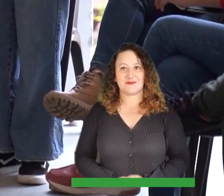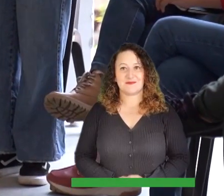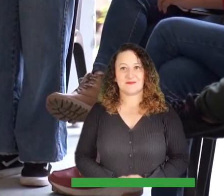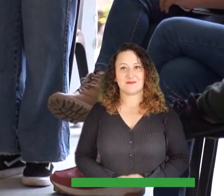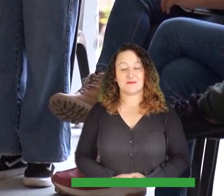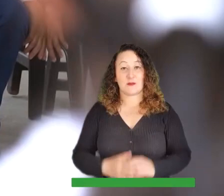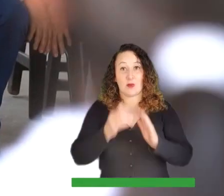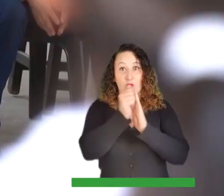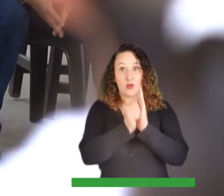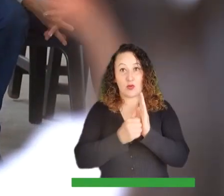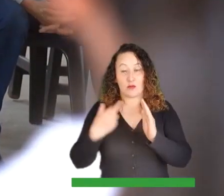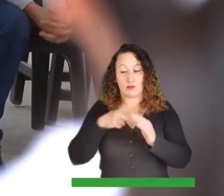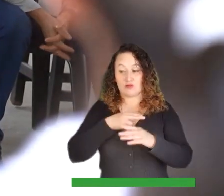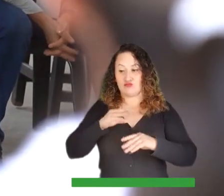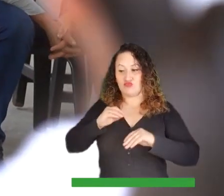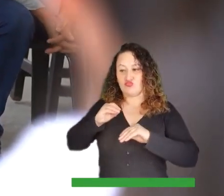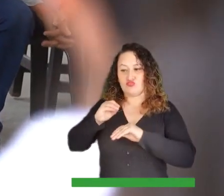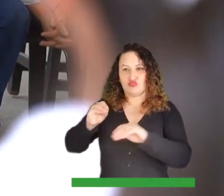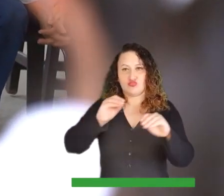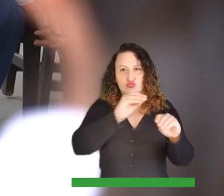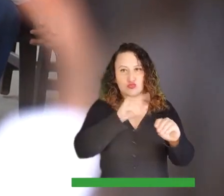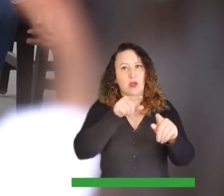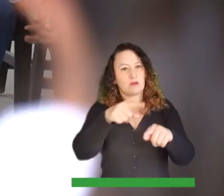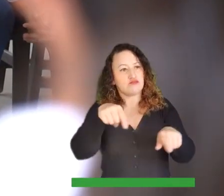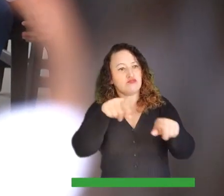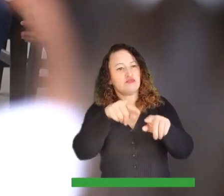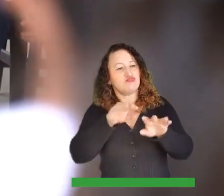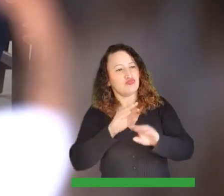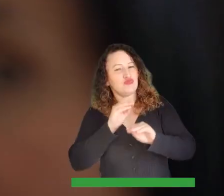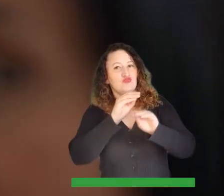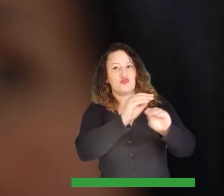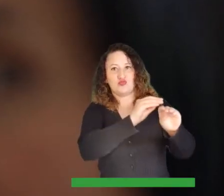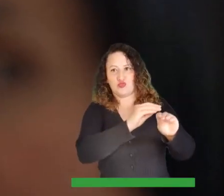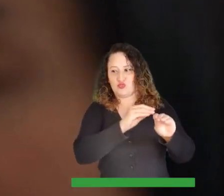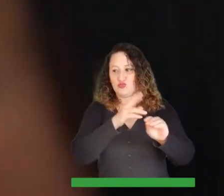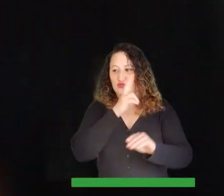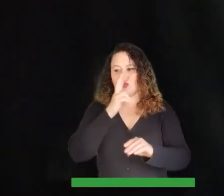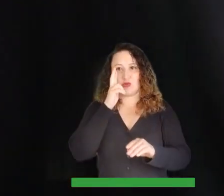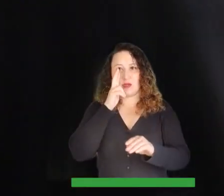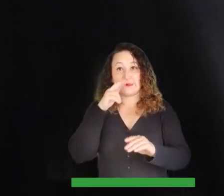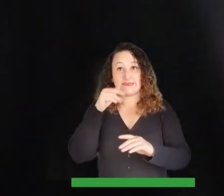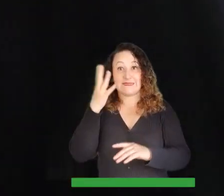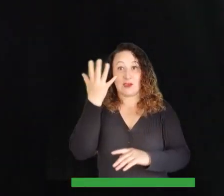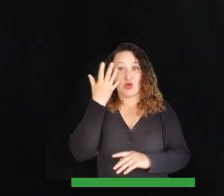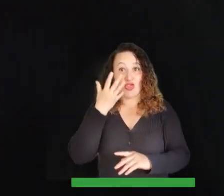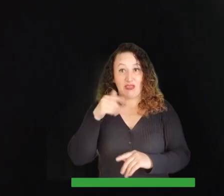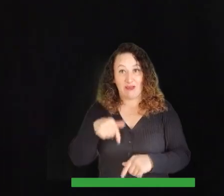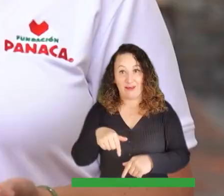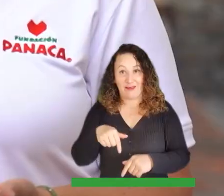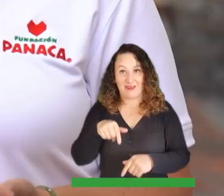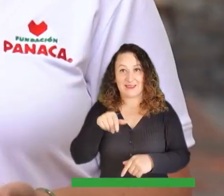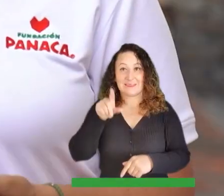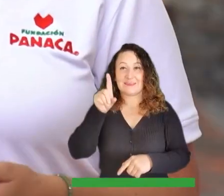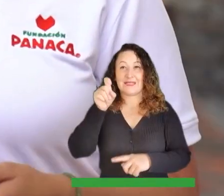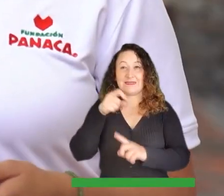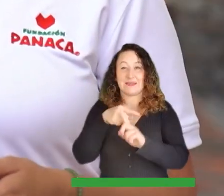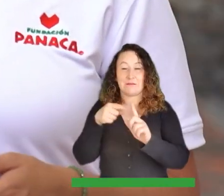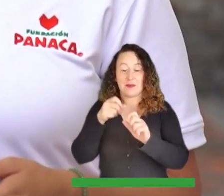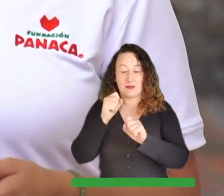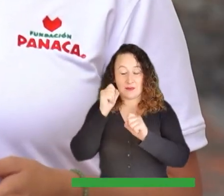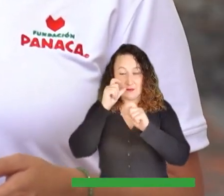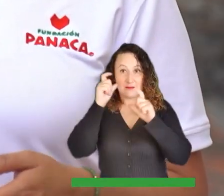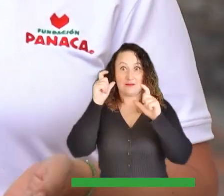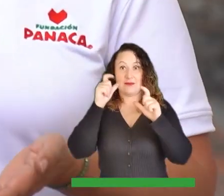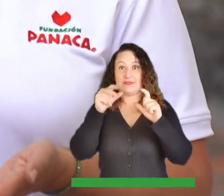Nuestro programa de formador de formadores rurales es 5 días aquí formándose. 6:30 de la mañana están levantados, 7